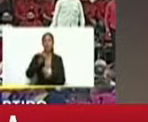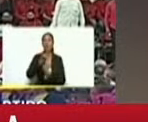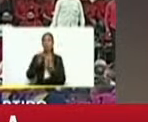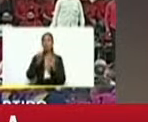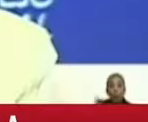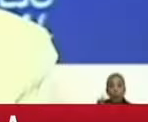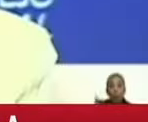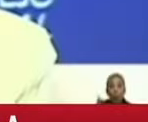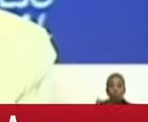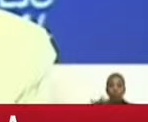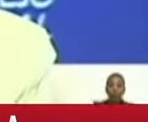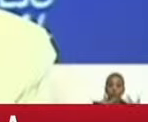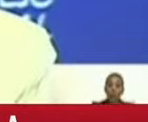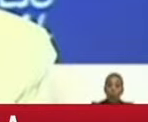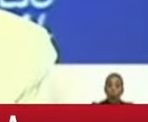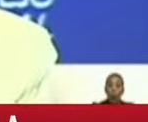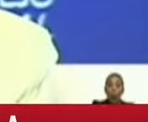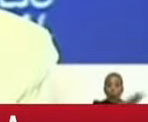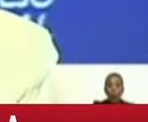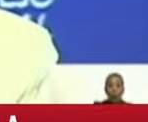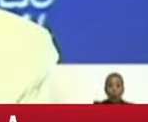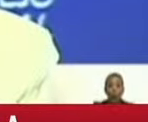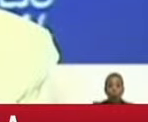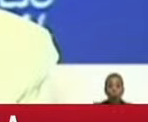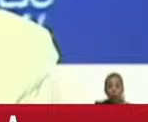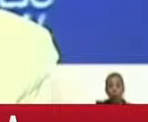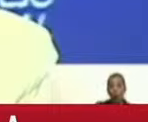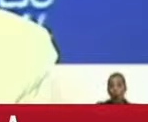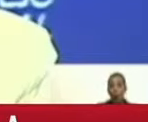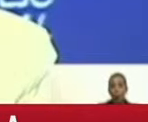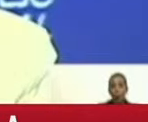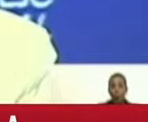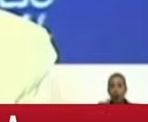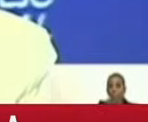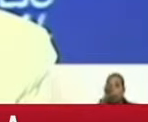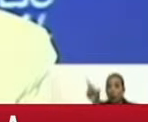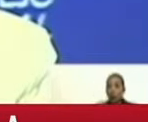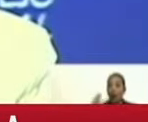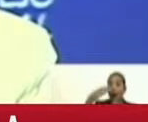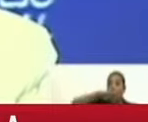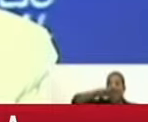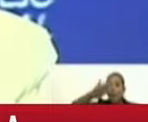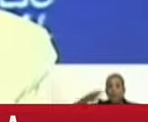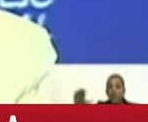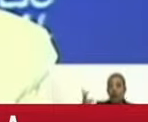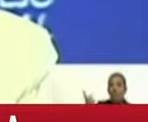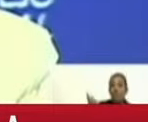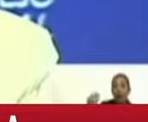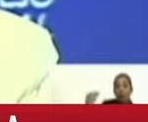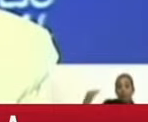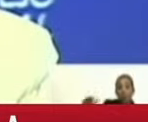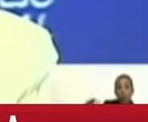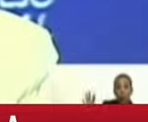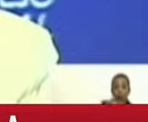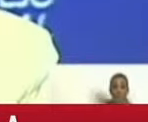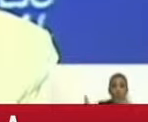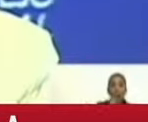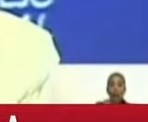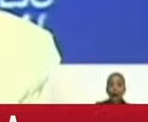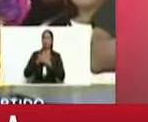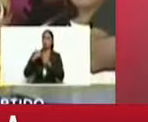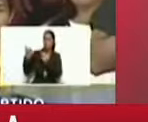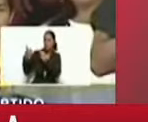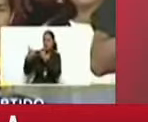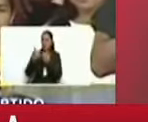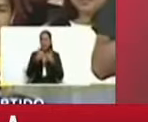¿no? Exactamente, sí, cambió uno de los grandes cambios de política exterior por suerte de la Argentina con la llegada de Javier Milei a la